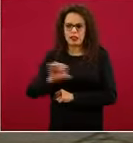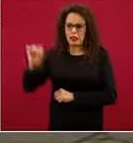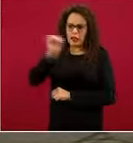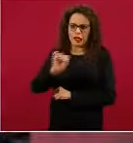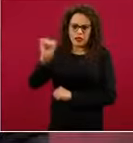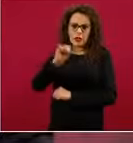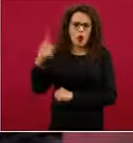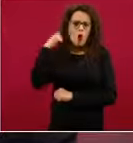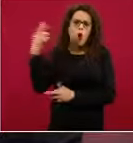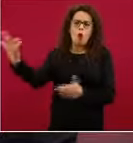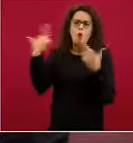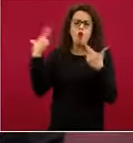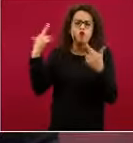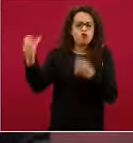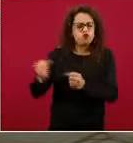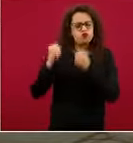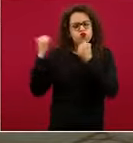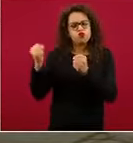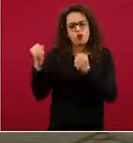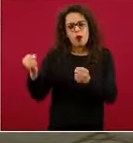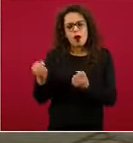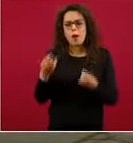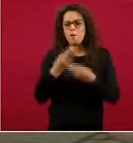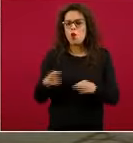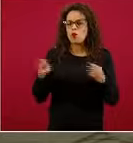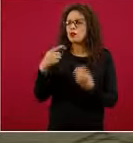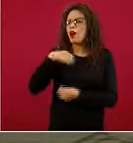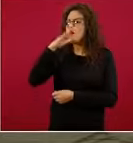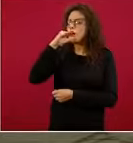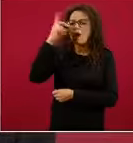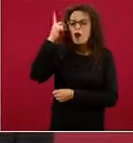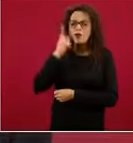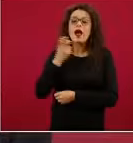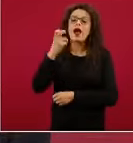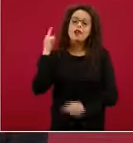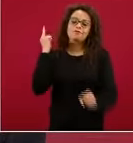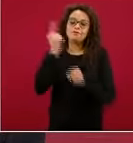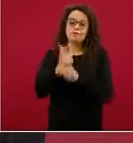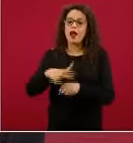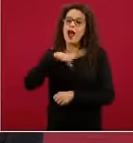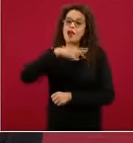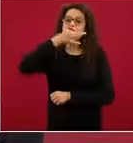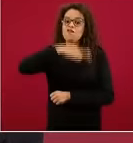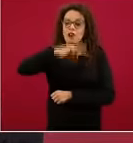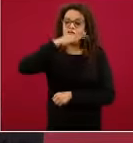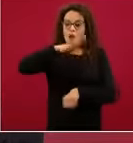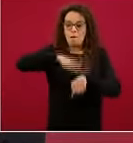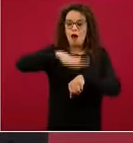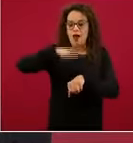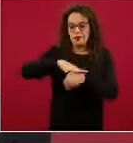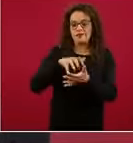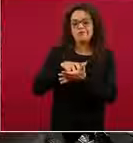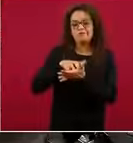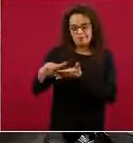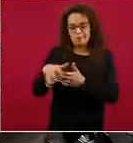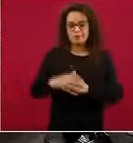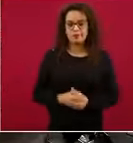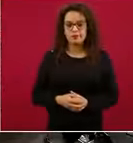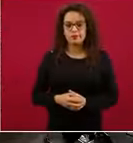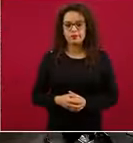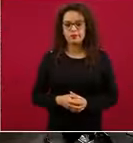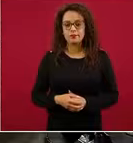a todo volumen, percibo que cada vez hay más fiestas. Yo no pensaría que es que no haya quedado claro